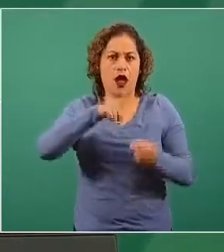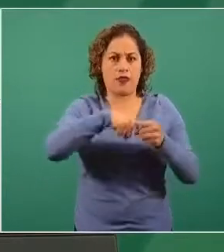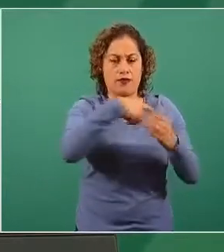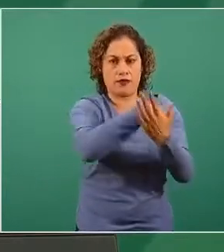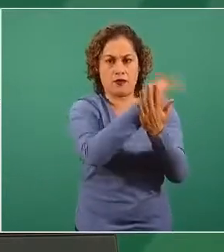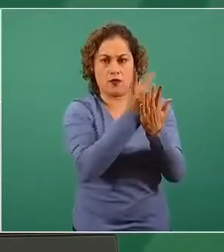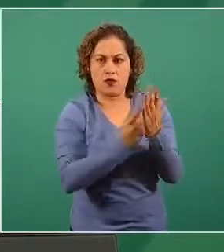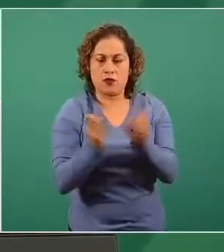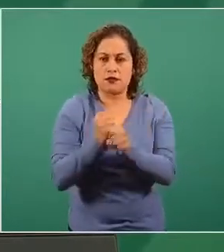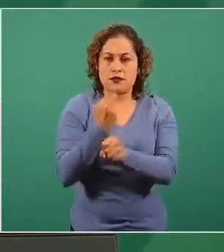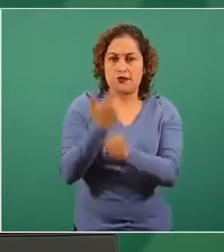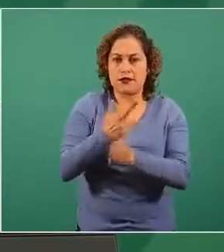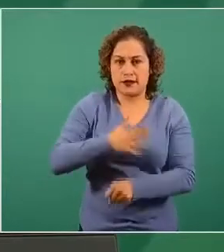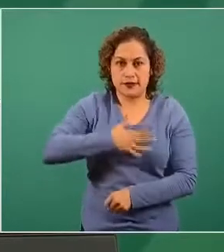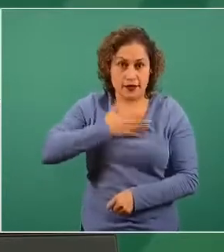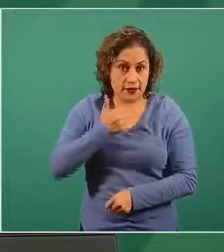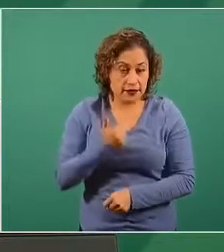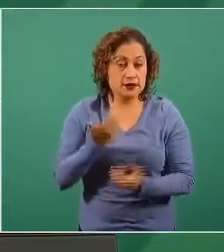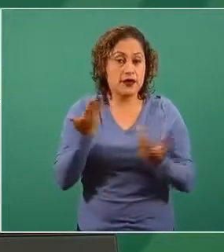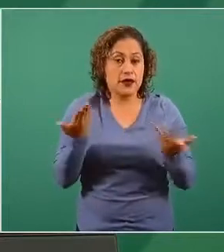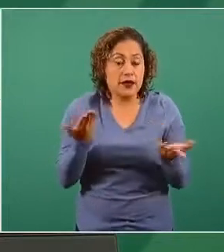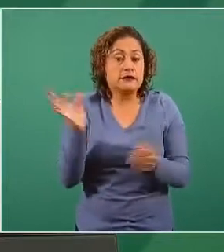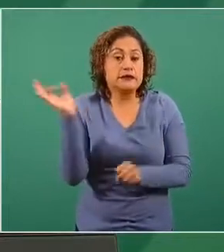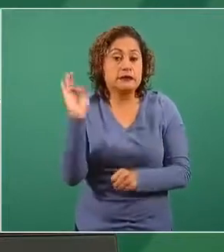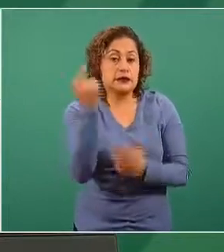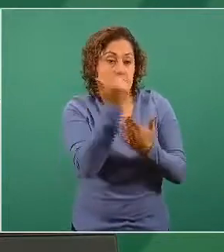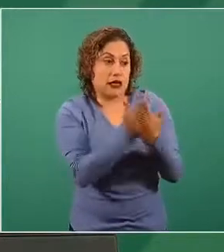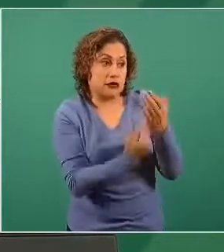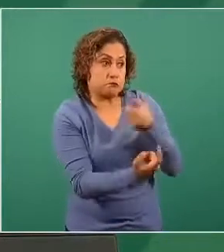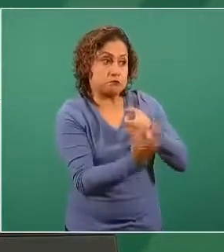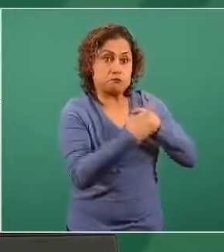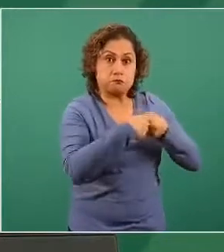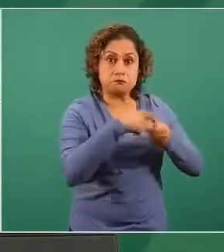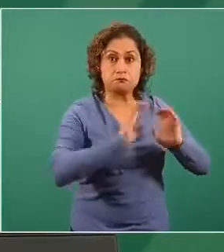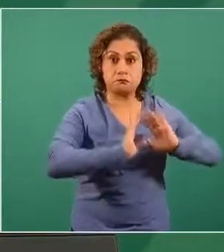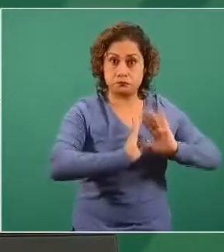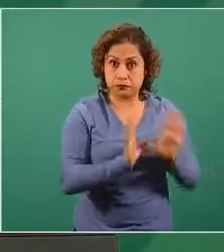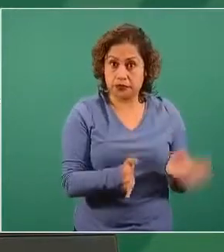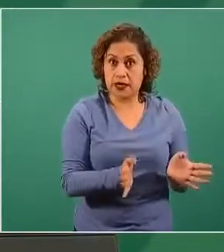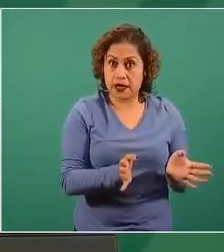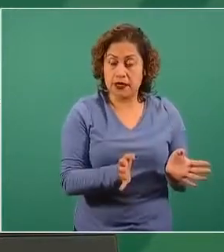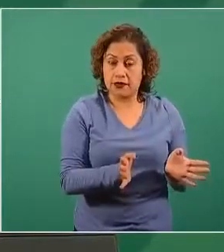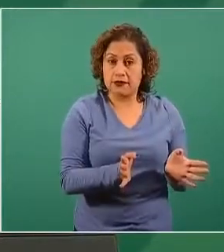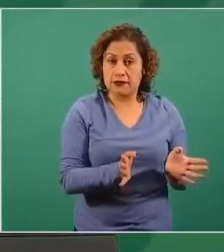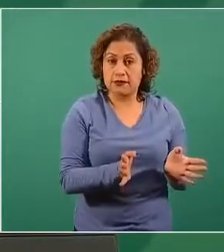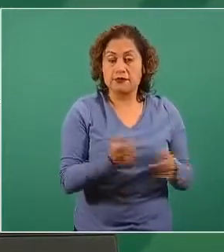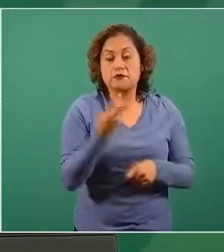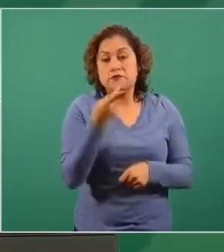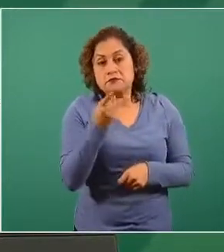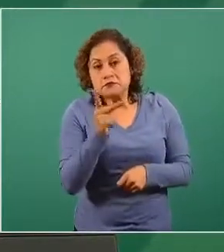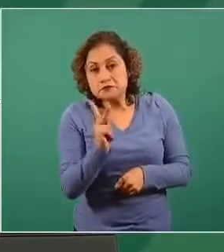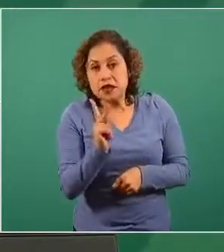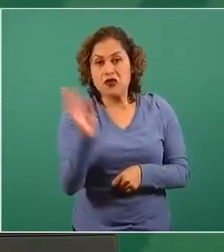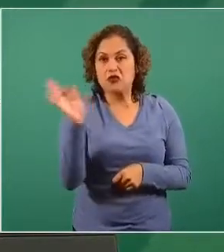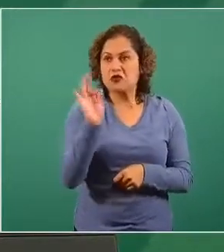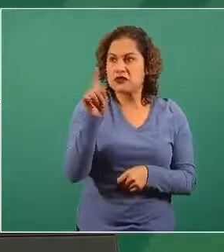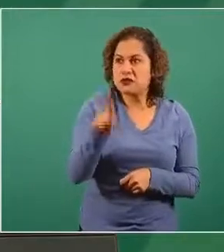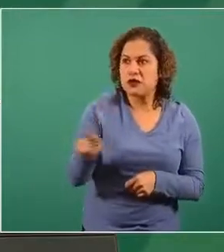del Bienestar, sí, que pudieran estar ya registrados o que a lo mejor no están registrados